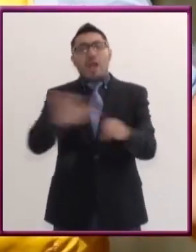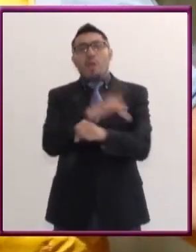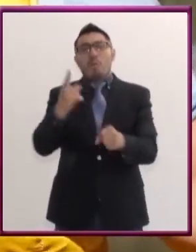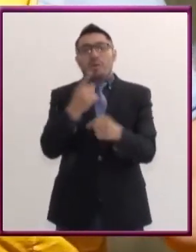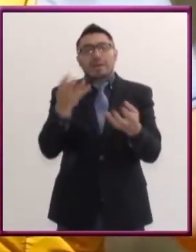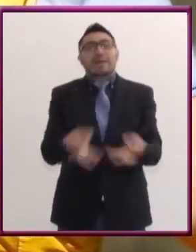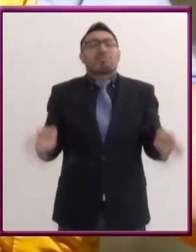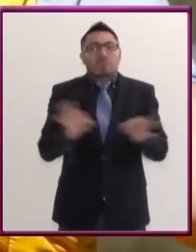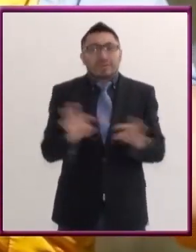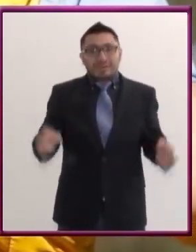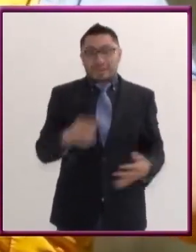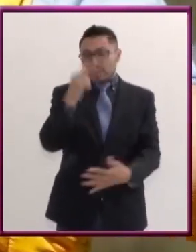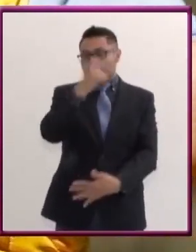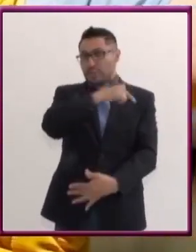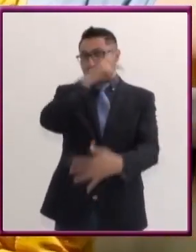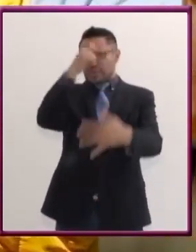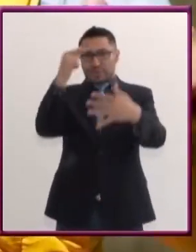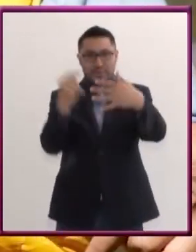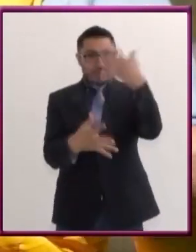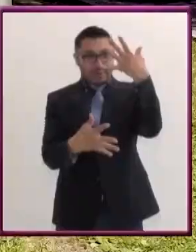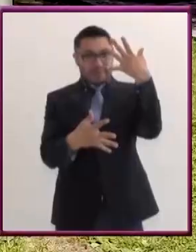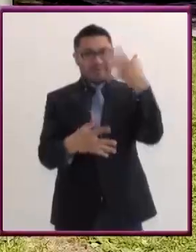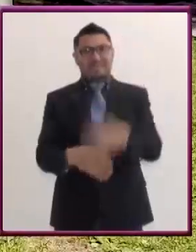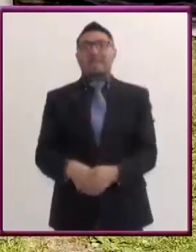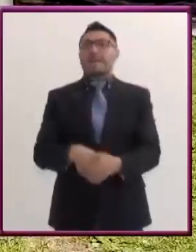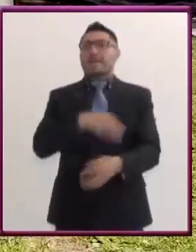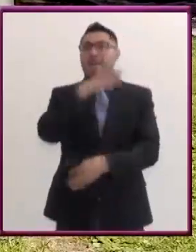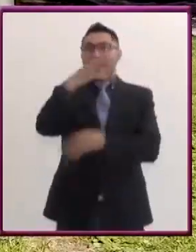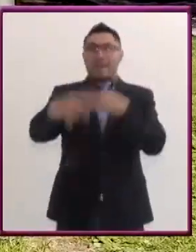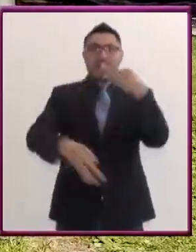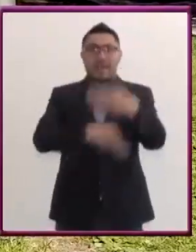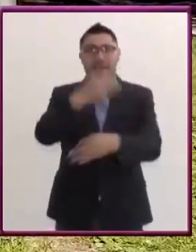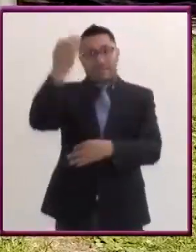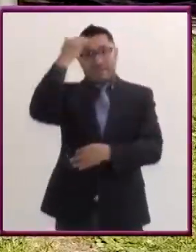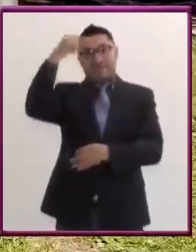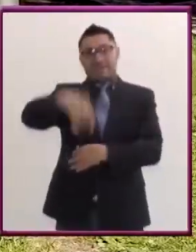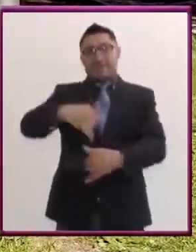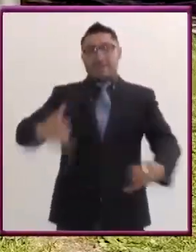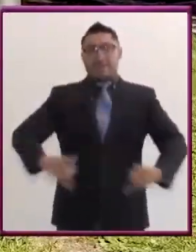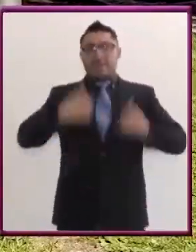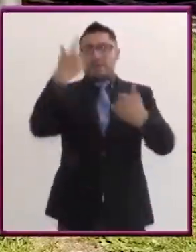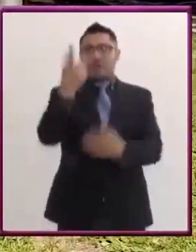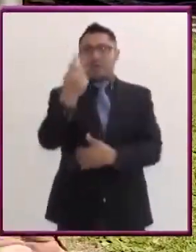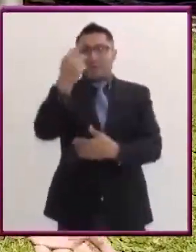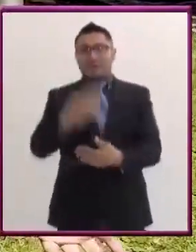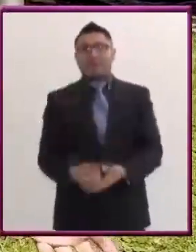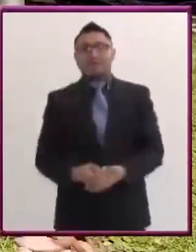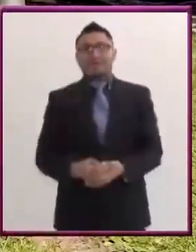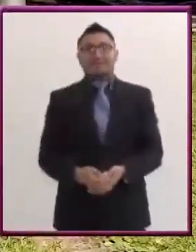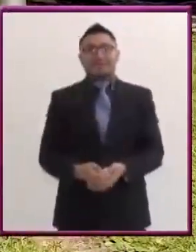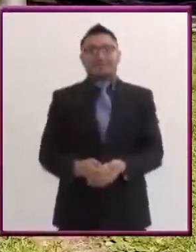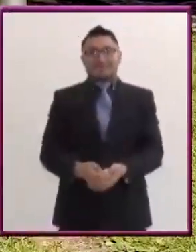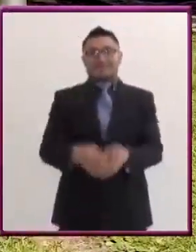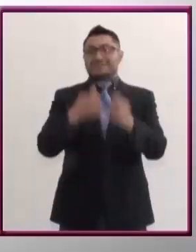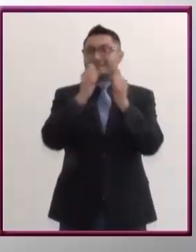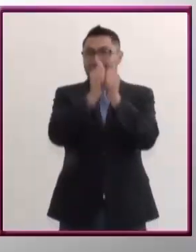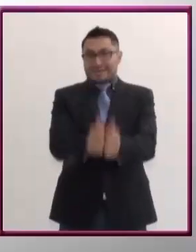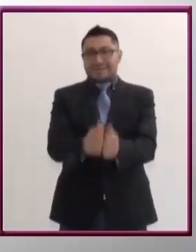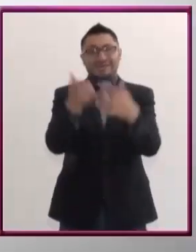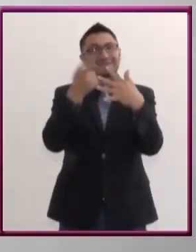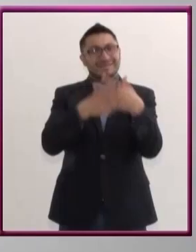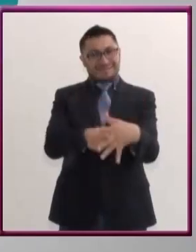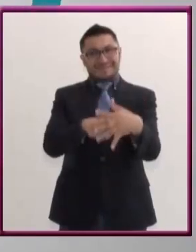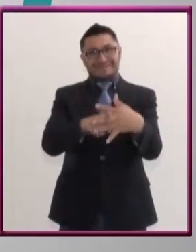estos temas y todo este conocimiento aquí en Jóvenes en TV. ¡No se lo pueden perder! ¡Comenzamos!